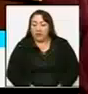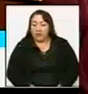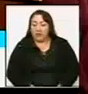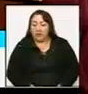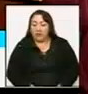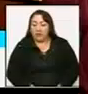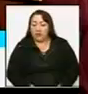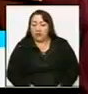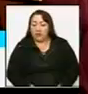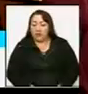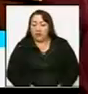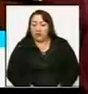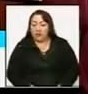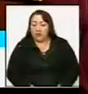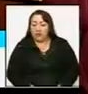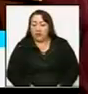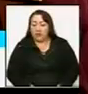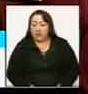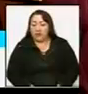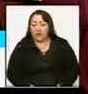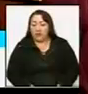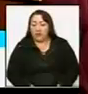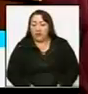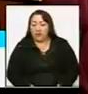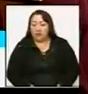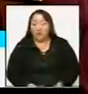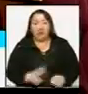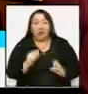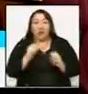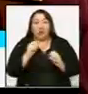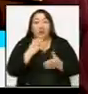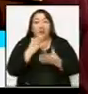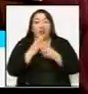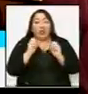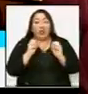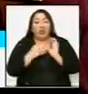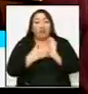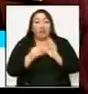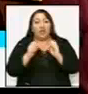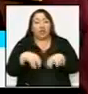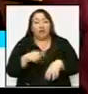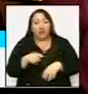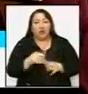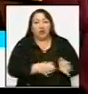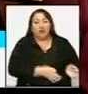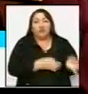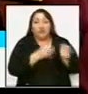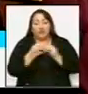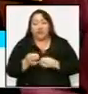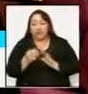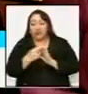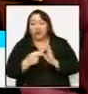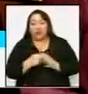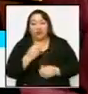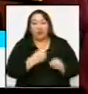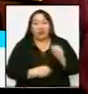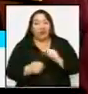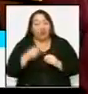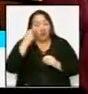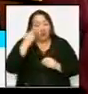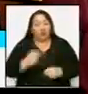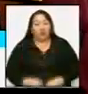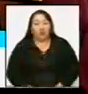ningún problema en que se pueda presentar la renuncia ahí y que simplemente se corra traslado al registro de